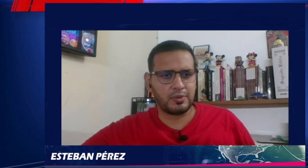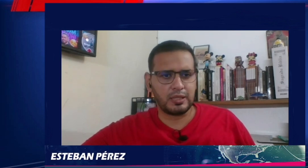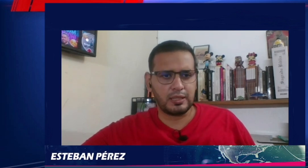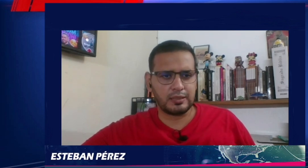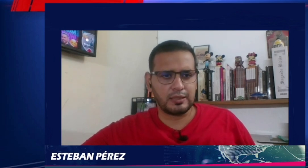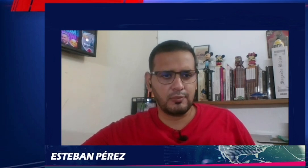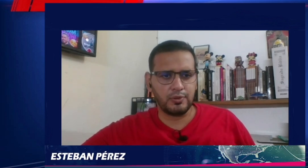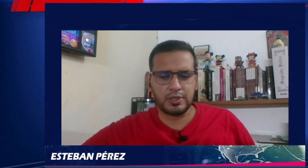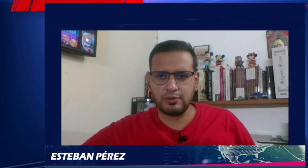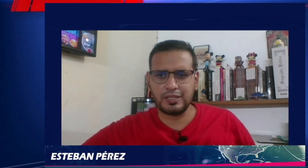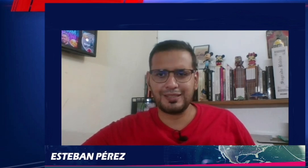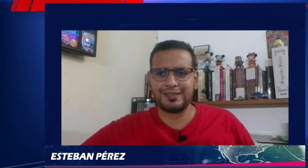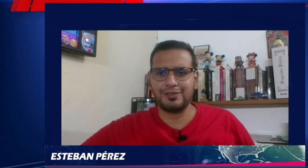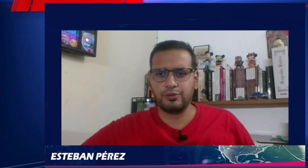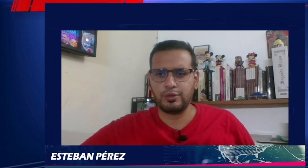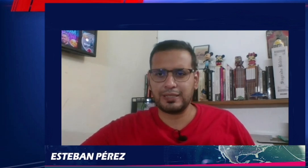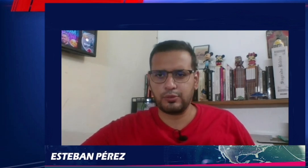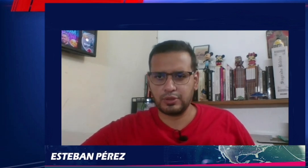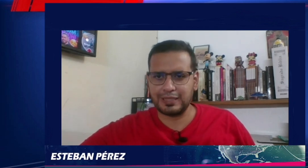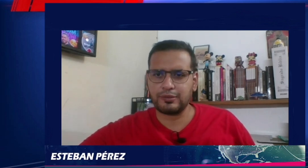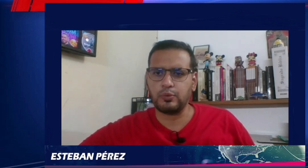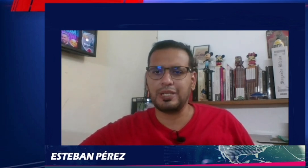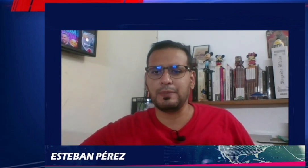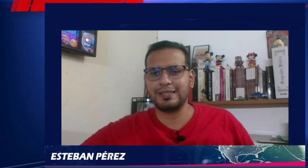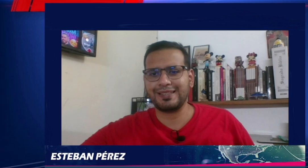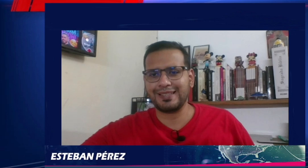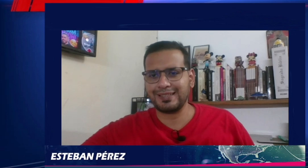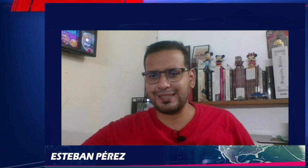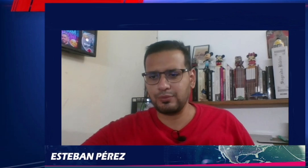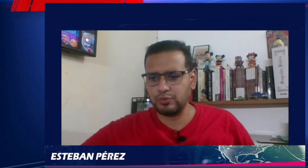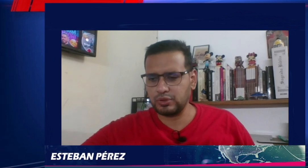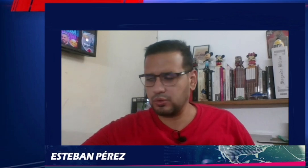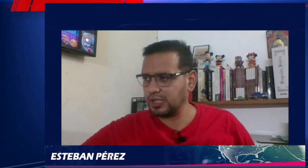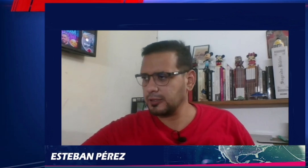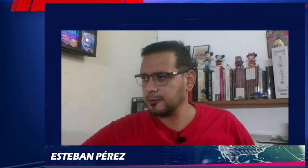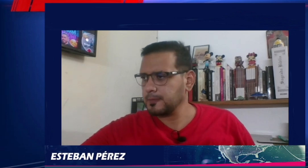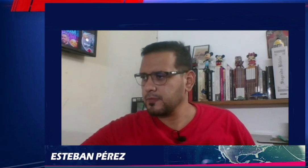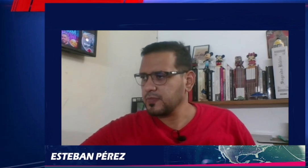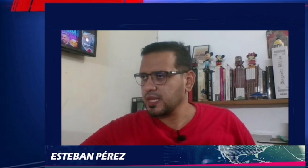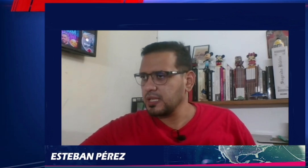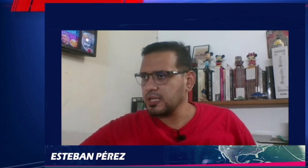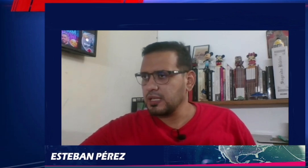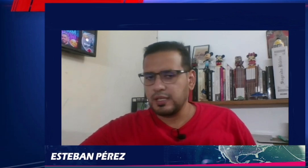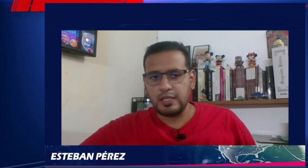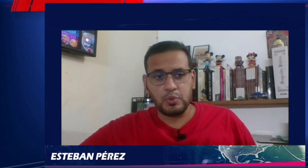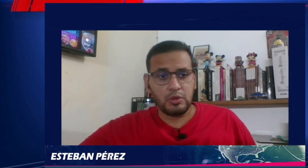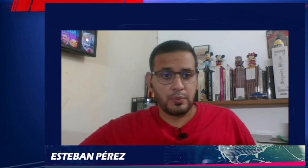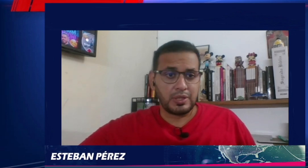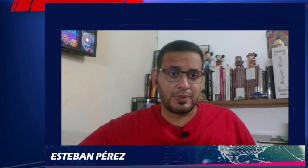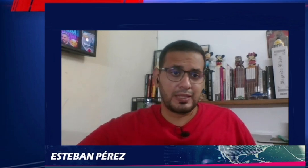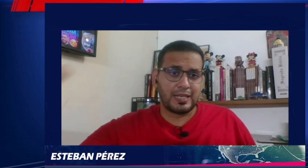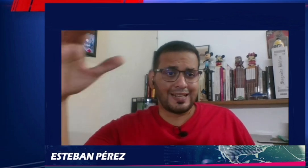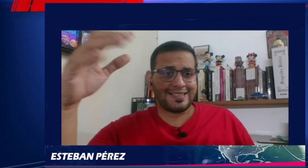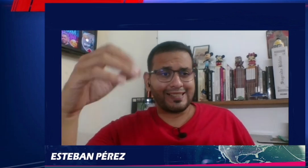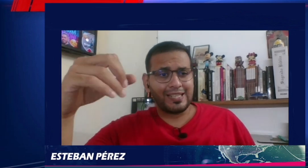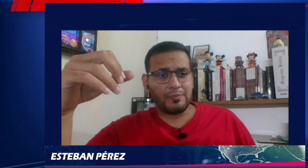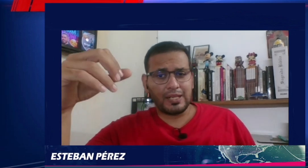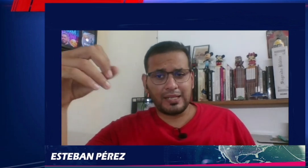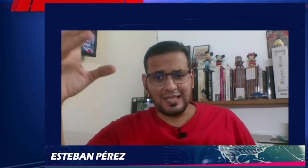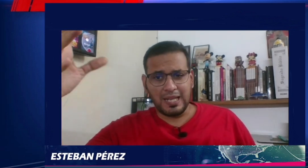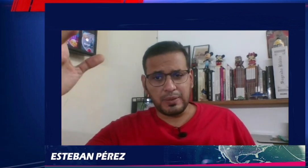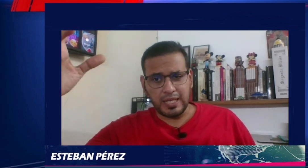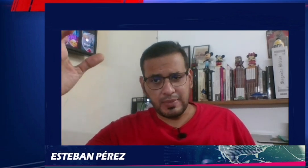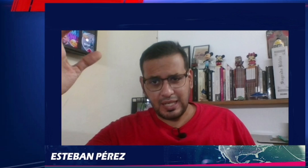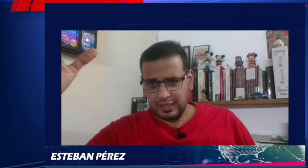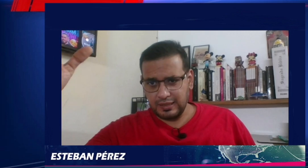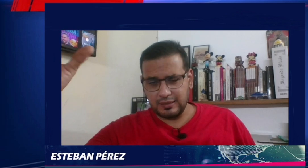platicar sobre este temblorcito que se sintió en las costas colimenses hace unas horas. Y bueno, vamos a platicar de ese tema